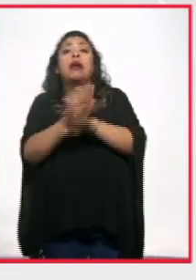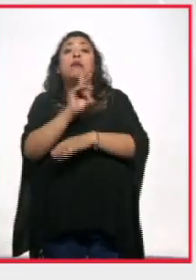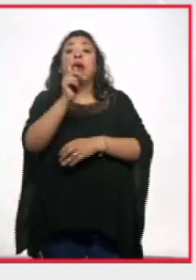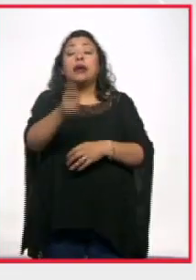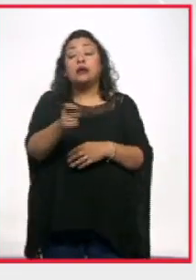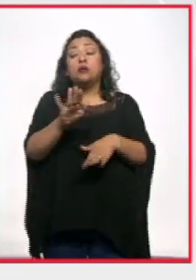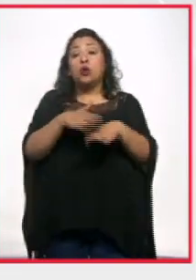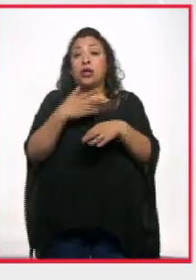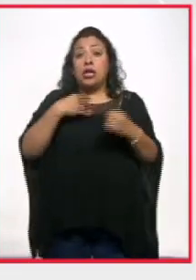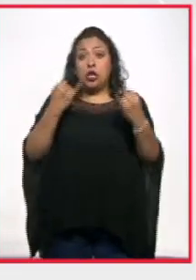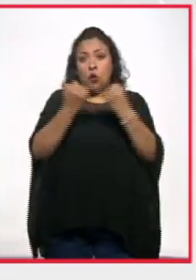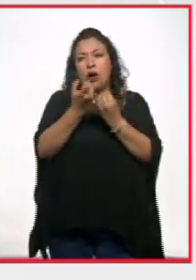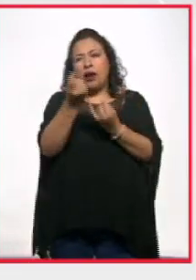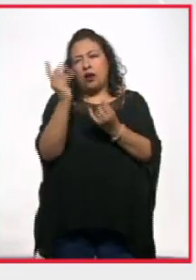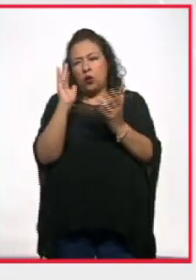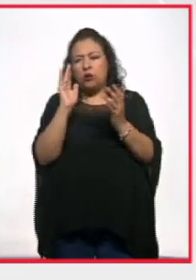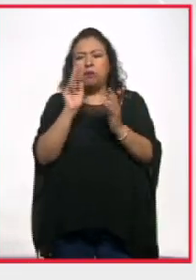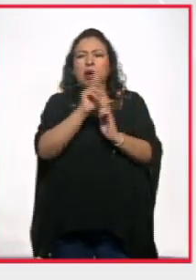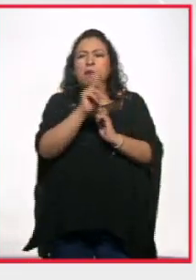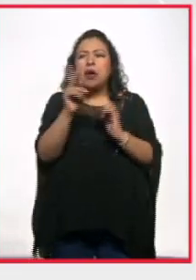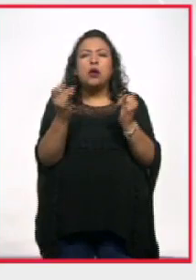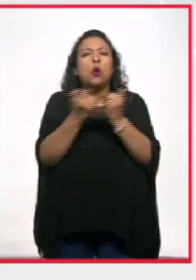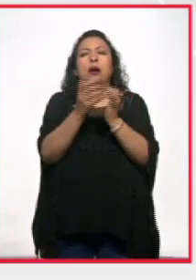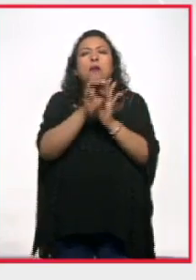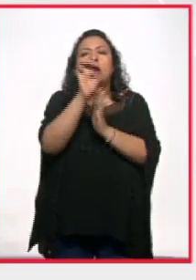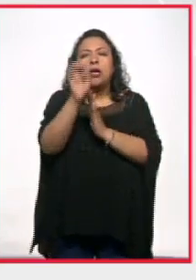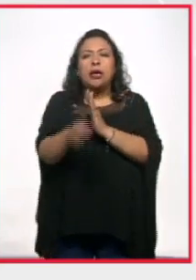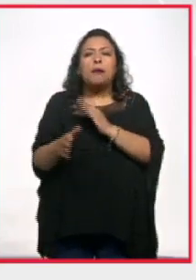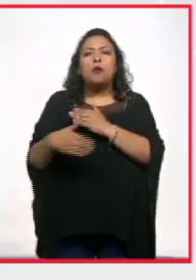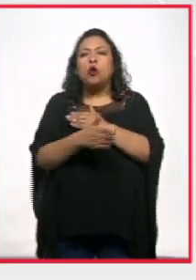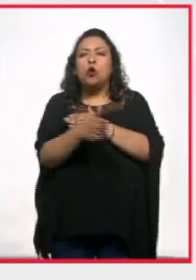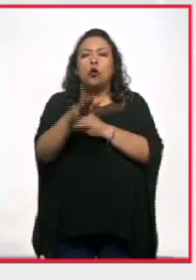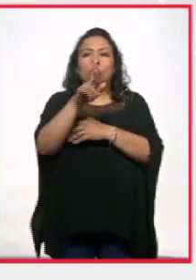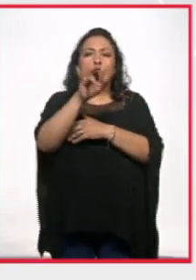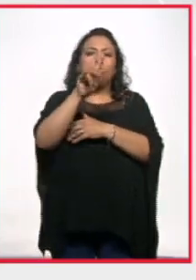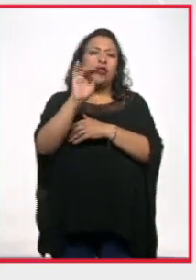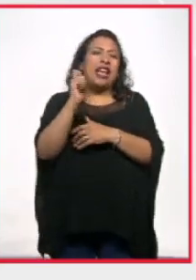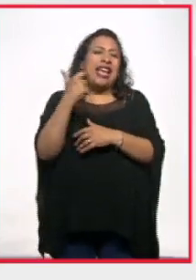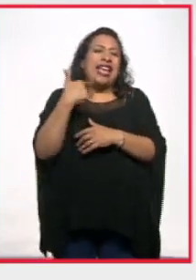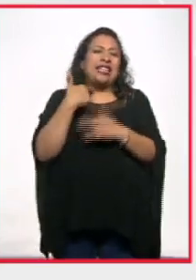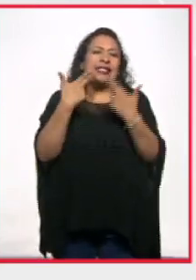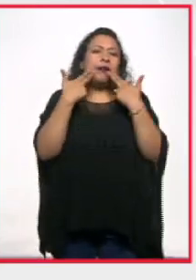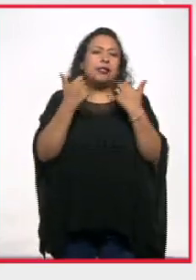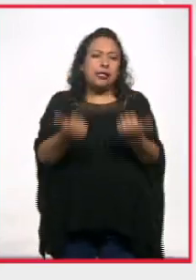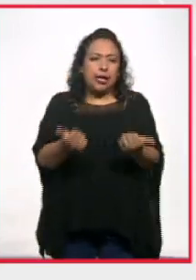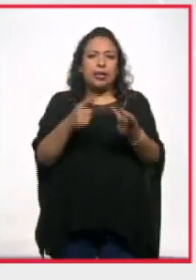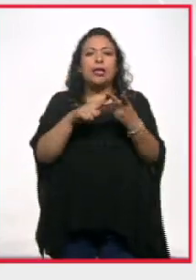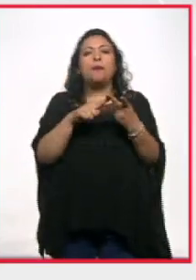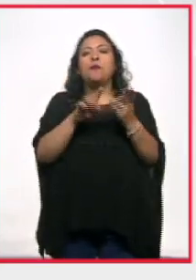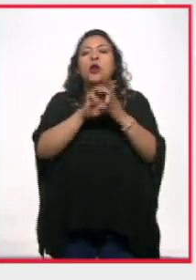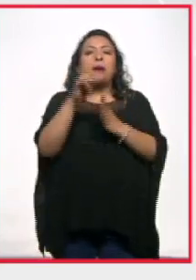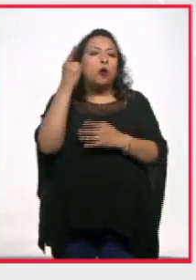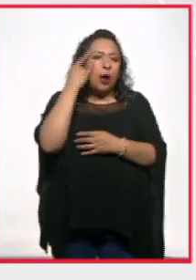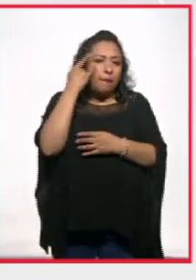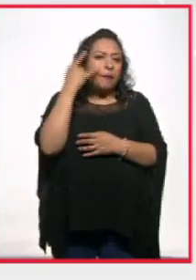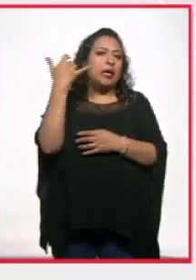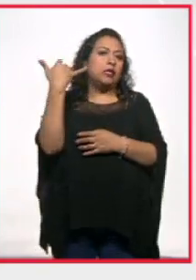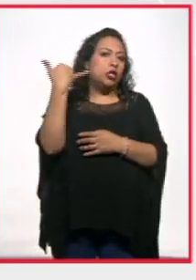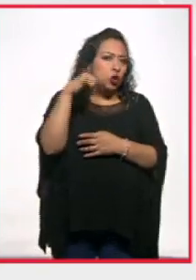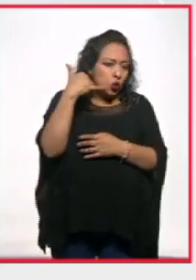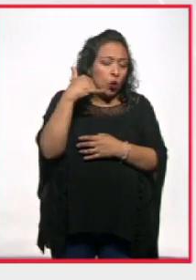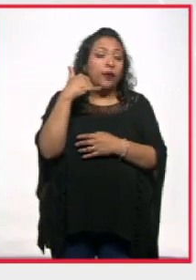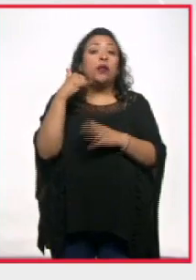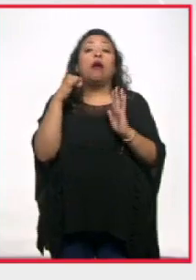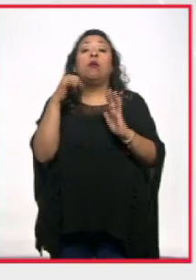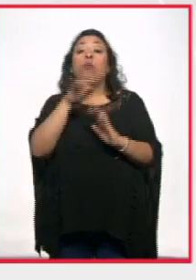porque también algunos casos similares es, por ejemplo, la ruta de las exhaciendas, en el caso de Campeche, en el caso de Yucatán, que